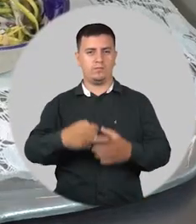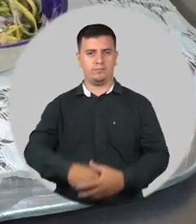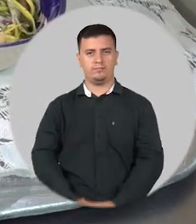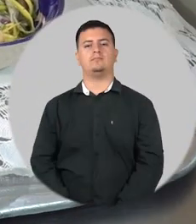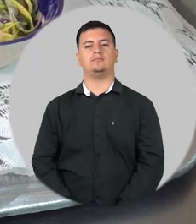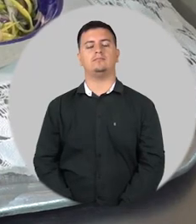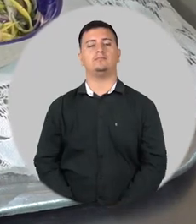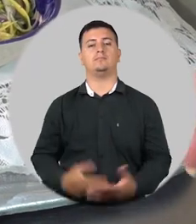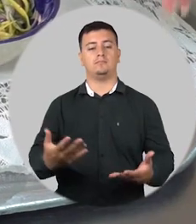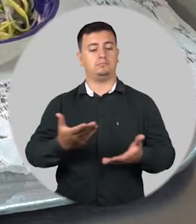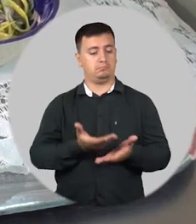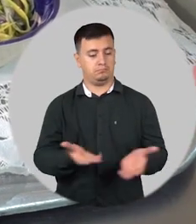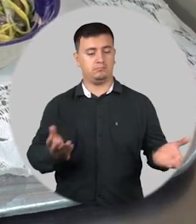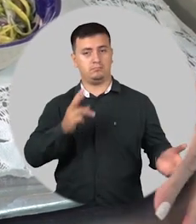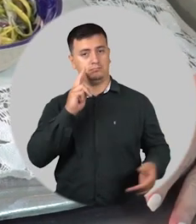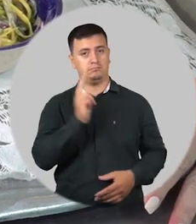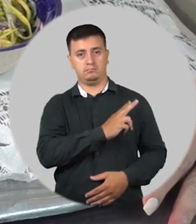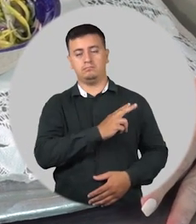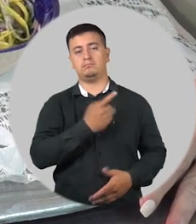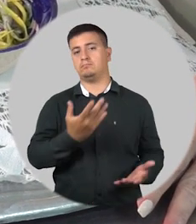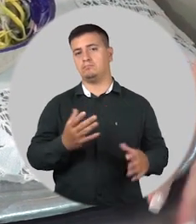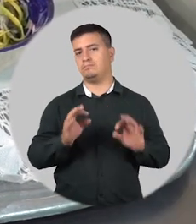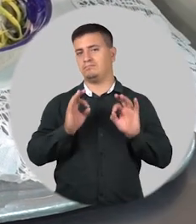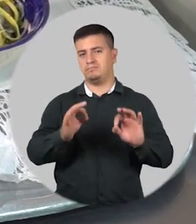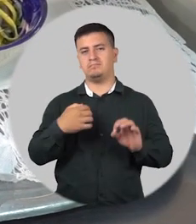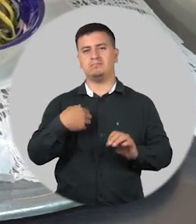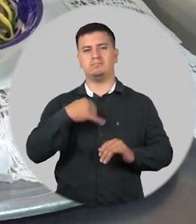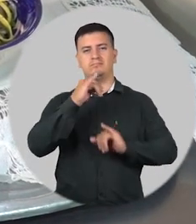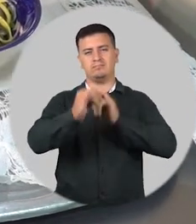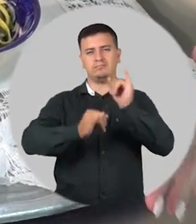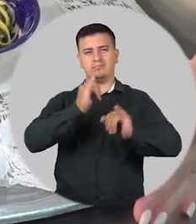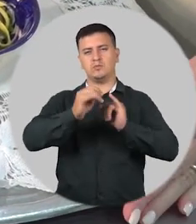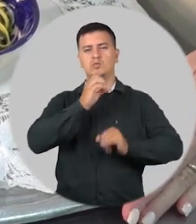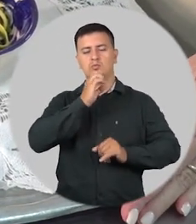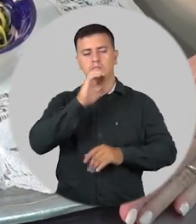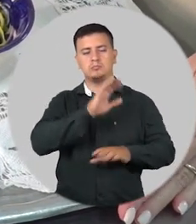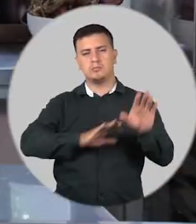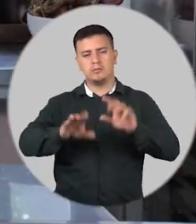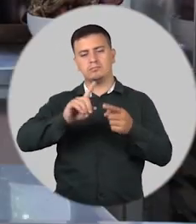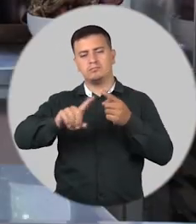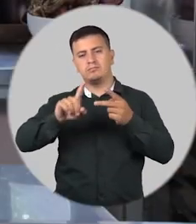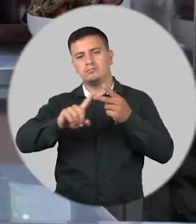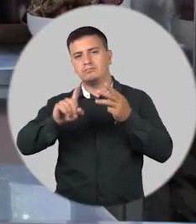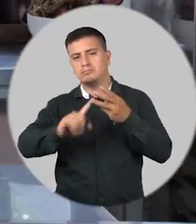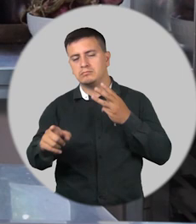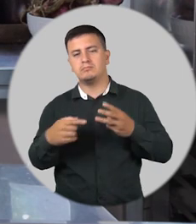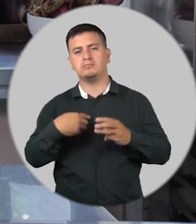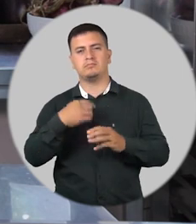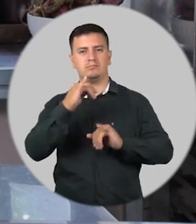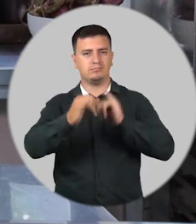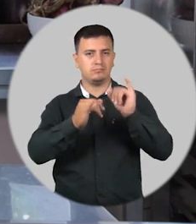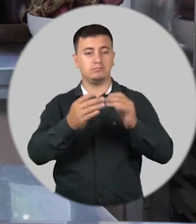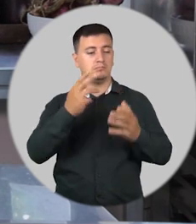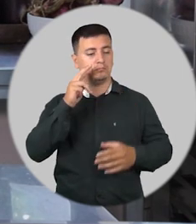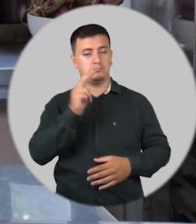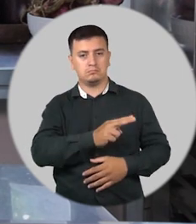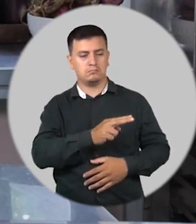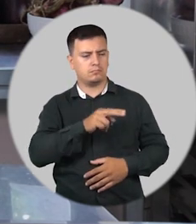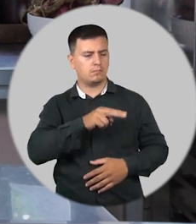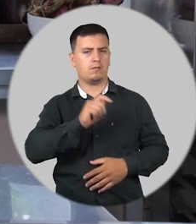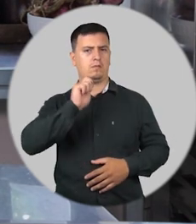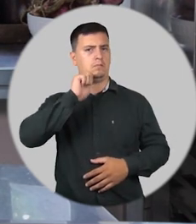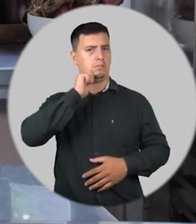Y acá tenemos la presentación de todo lo que compartimos, de todas las recetitas que compartimos hoy. Y para que vean cómo